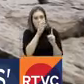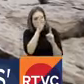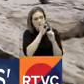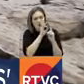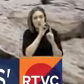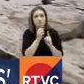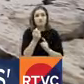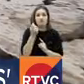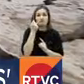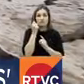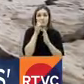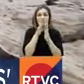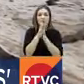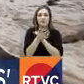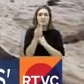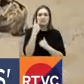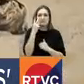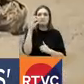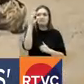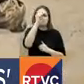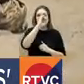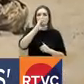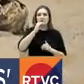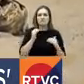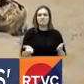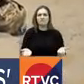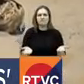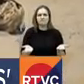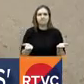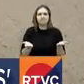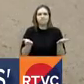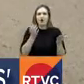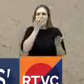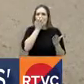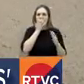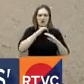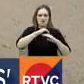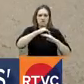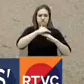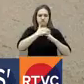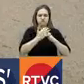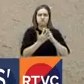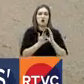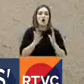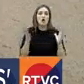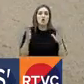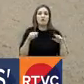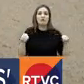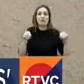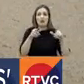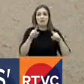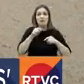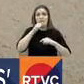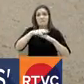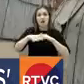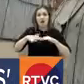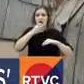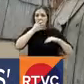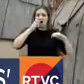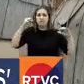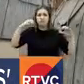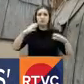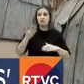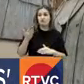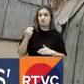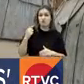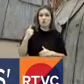reciente informe un patrón de elevación térmica en áreas terrestres y marinas, haciendo de los últimos 7 años los más calientes desde